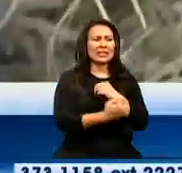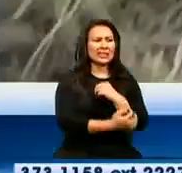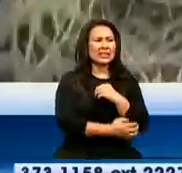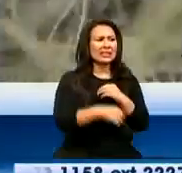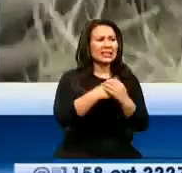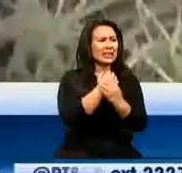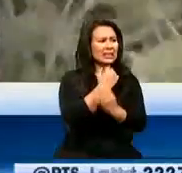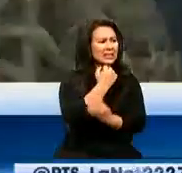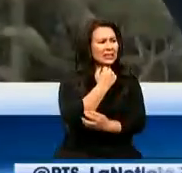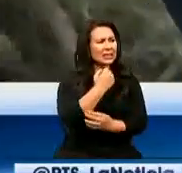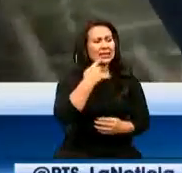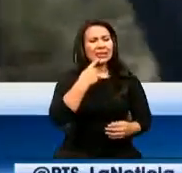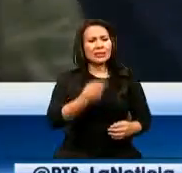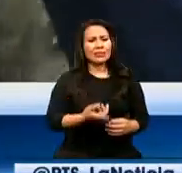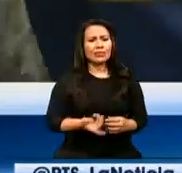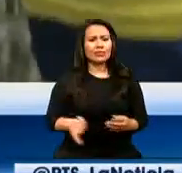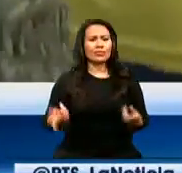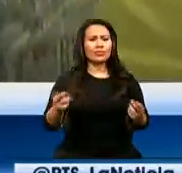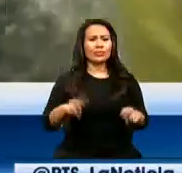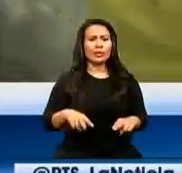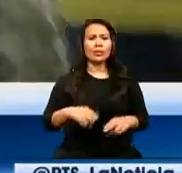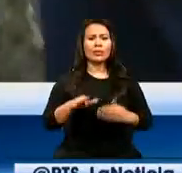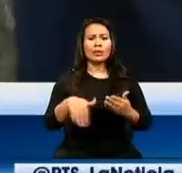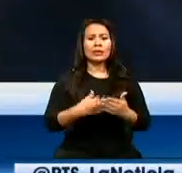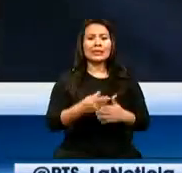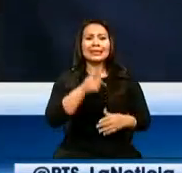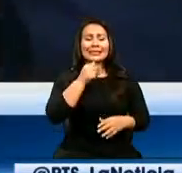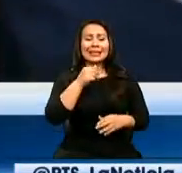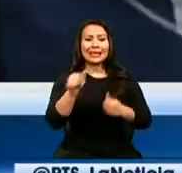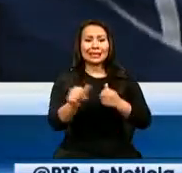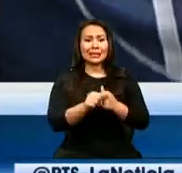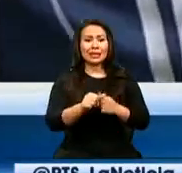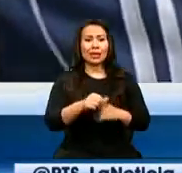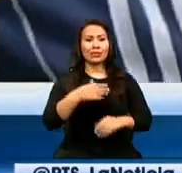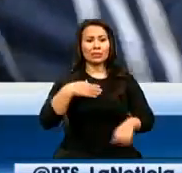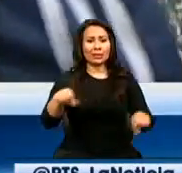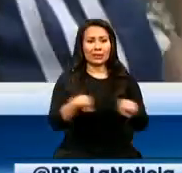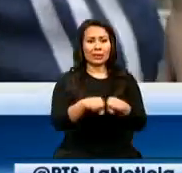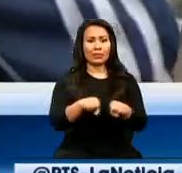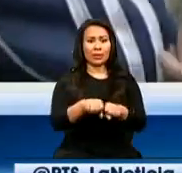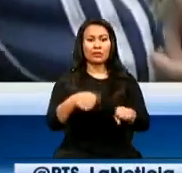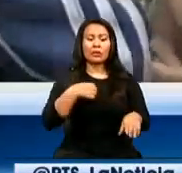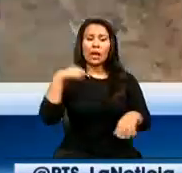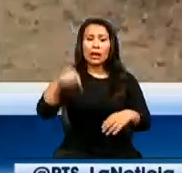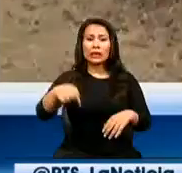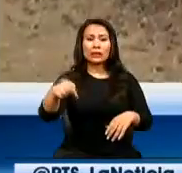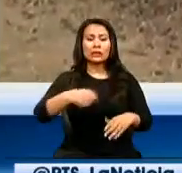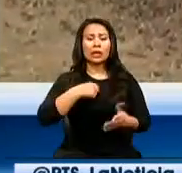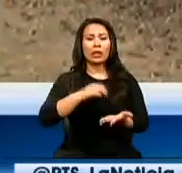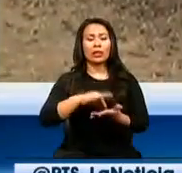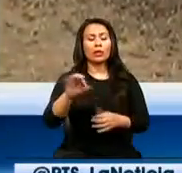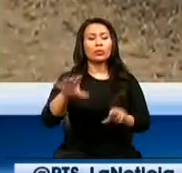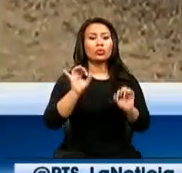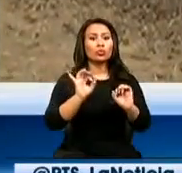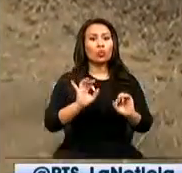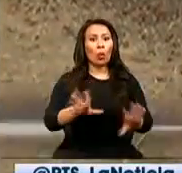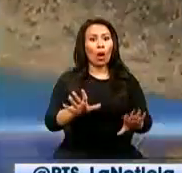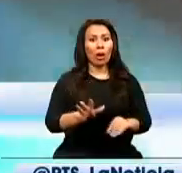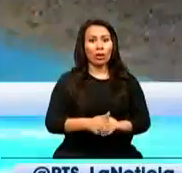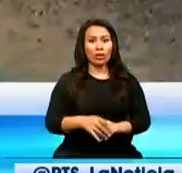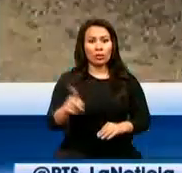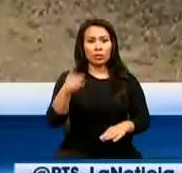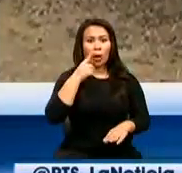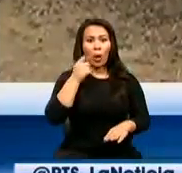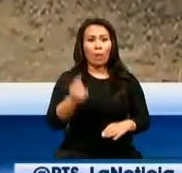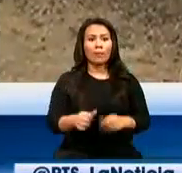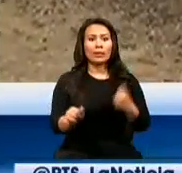matorrales, me arrastraron. No sé si por allá tienen que estar mis zapatillas aquí, porque venía con unas zapatillas también. Pero por suerte, el infierno que padeció Juan